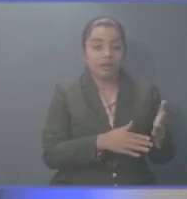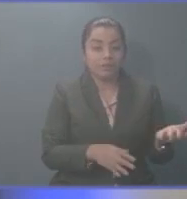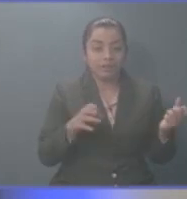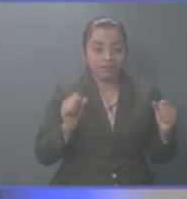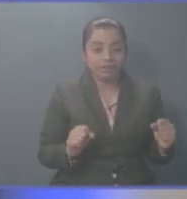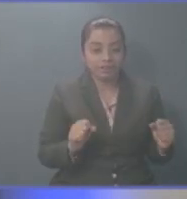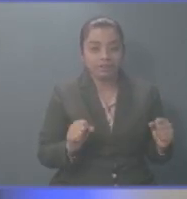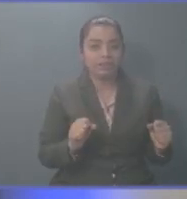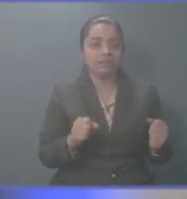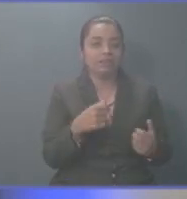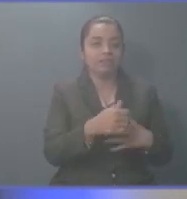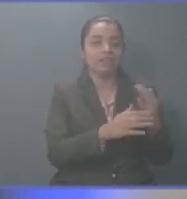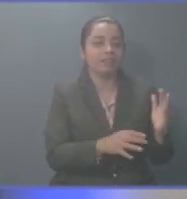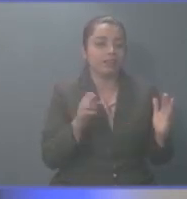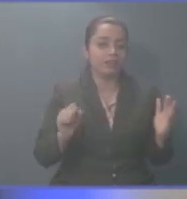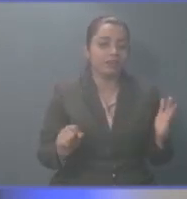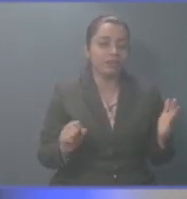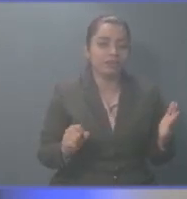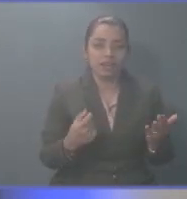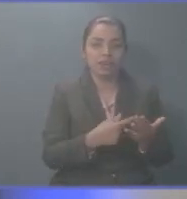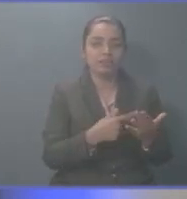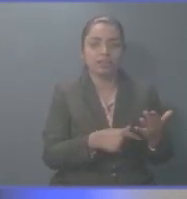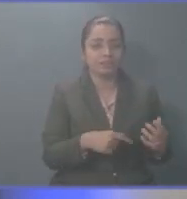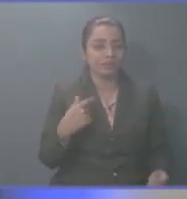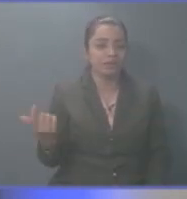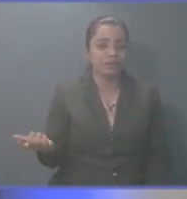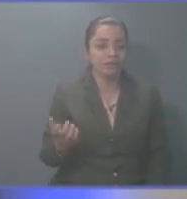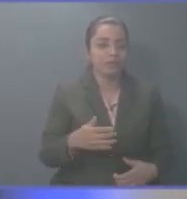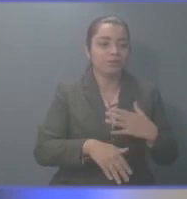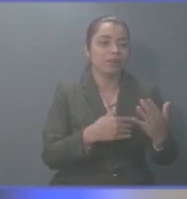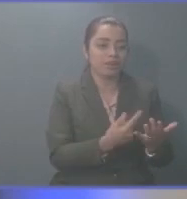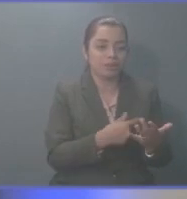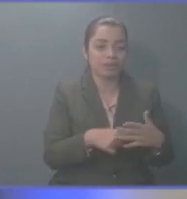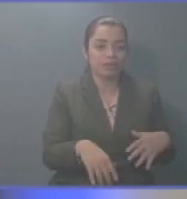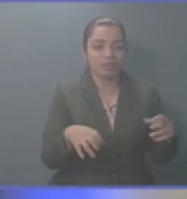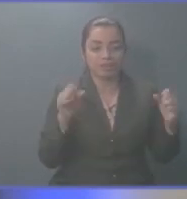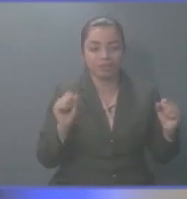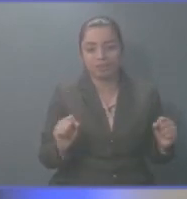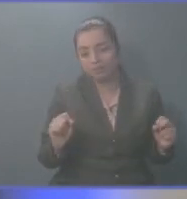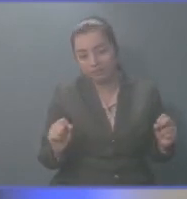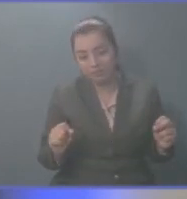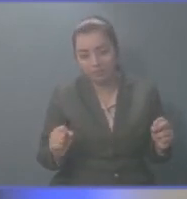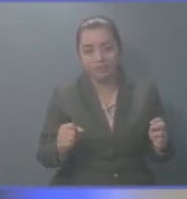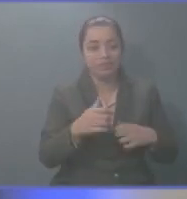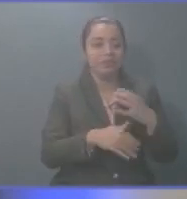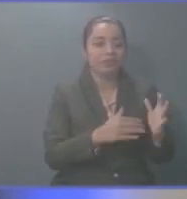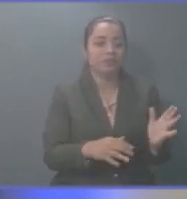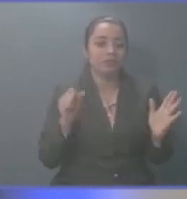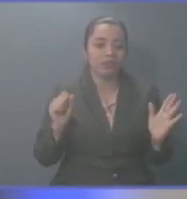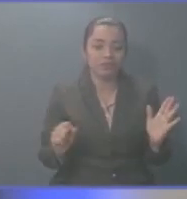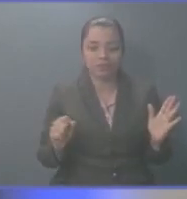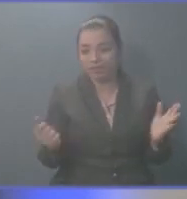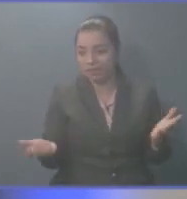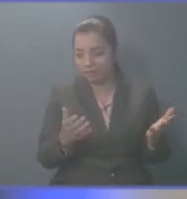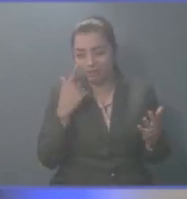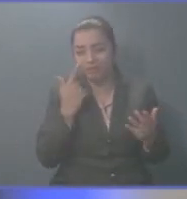decirlo. Nosotros vamos a estar expectantes con los diputados que integran la Comisión de Medio Ambiente y Cambio Climático de la Asamblea